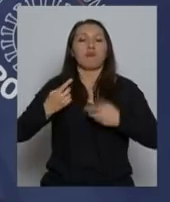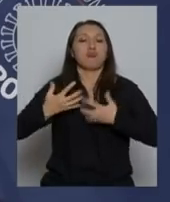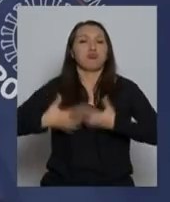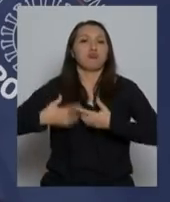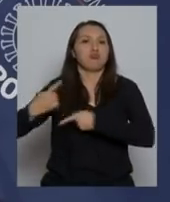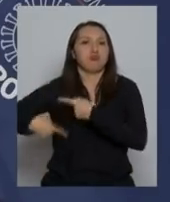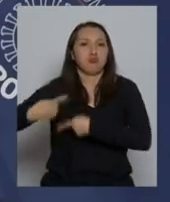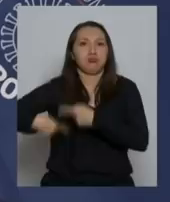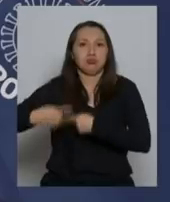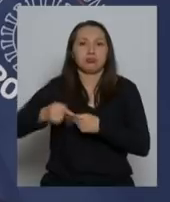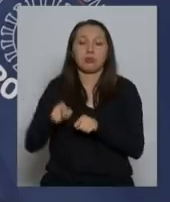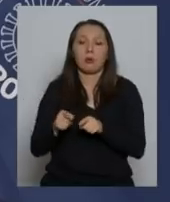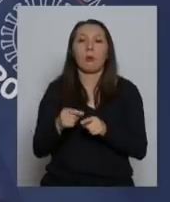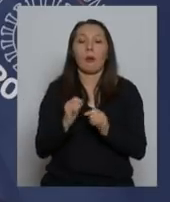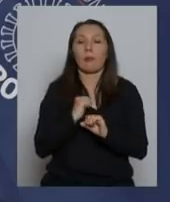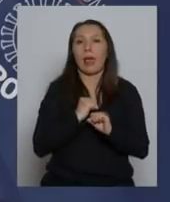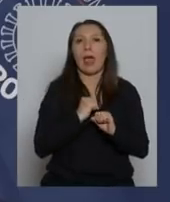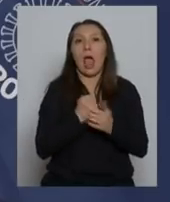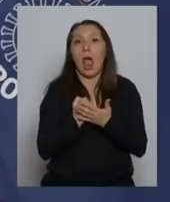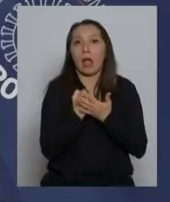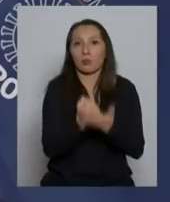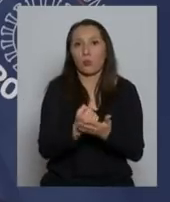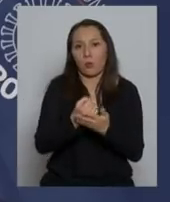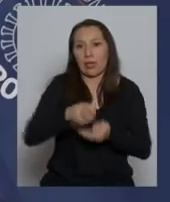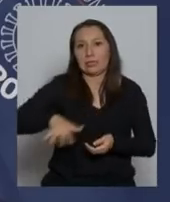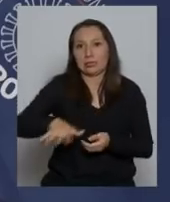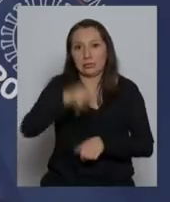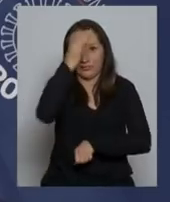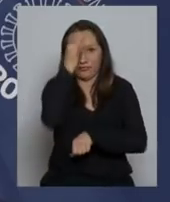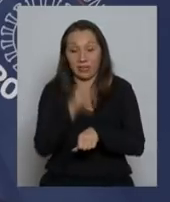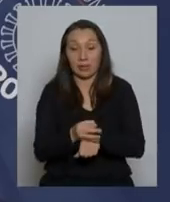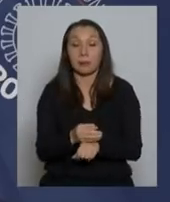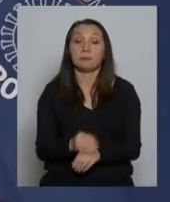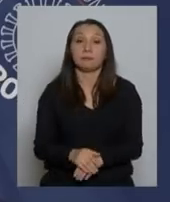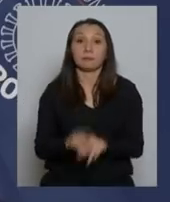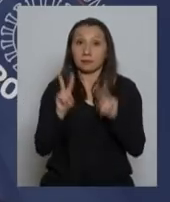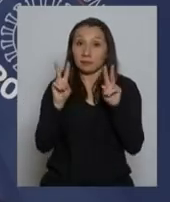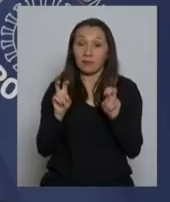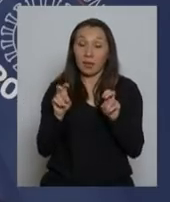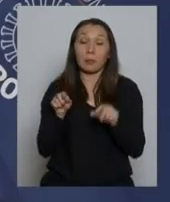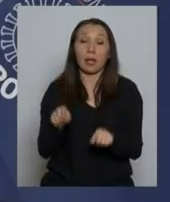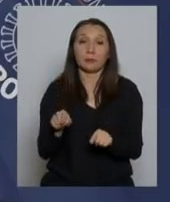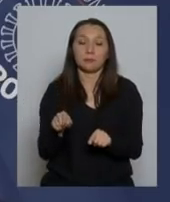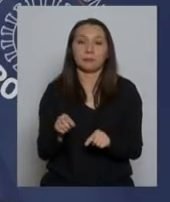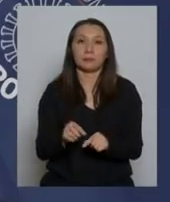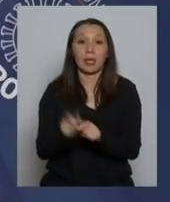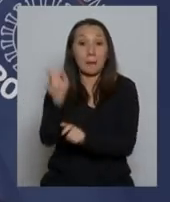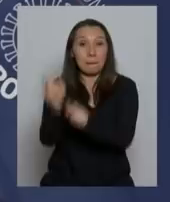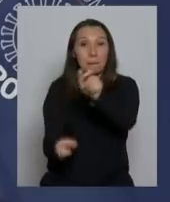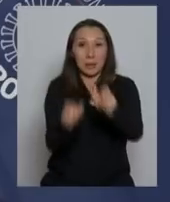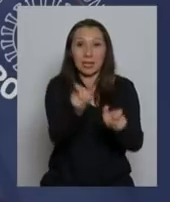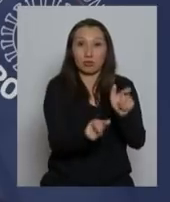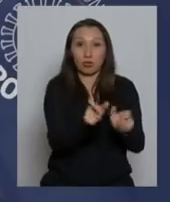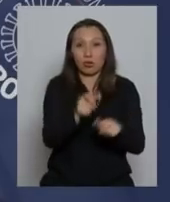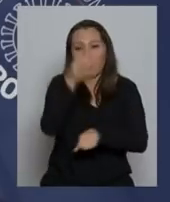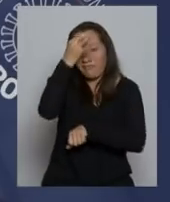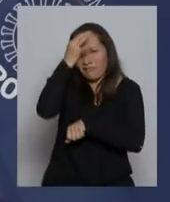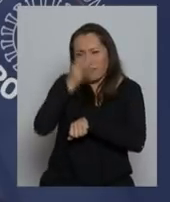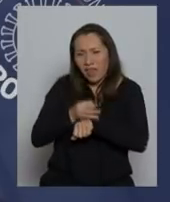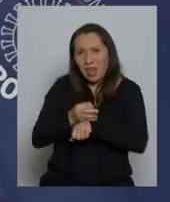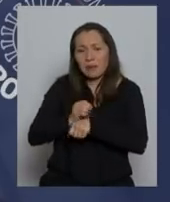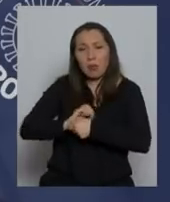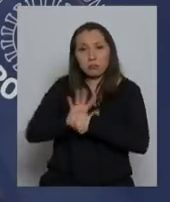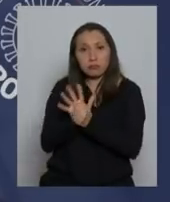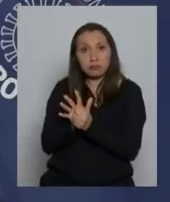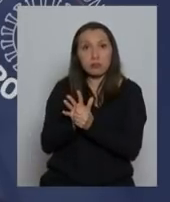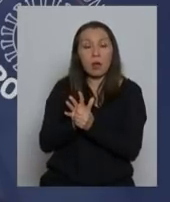para tratar esta situación. Respecto a las personas que están enfermas en la